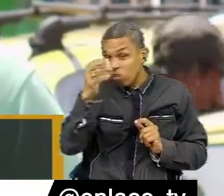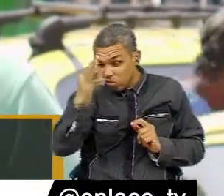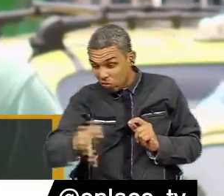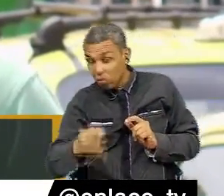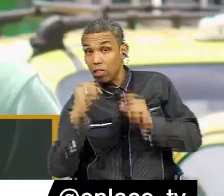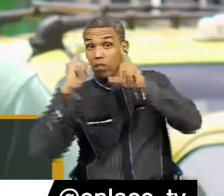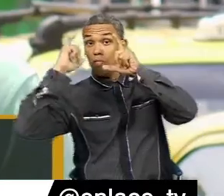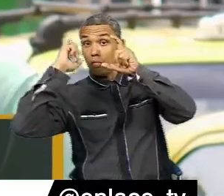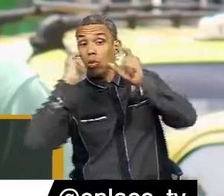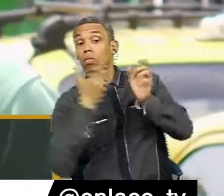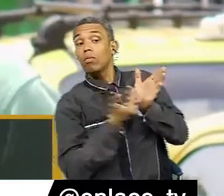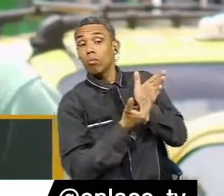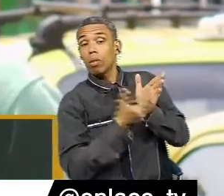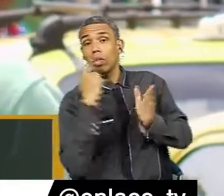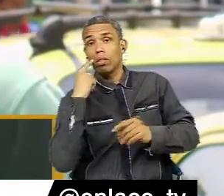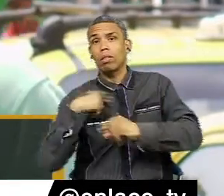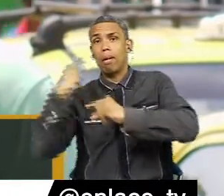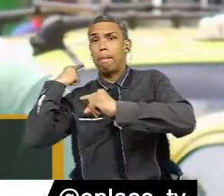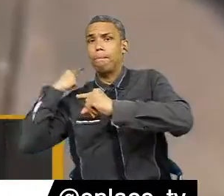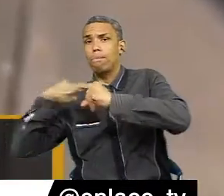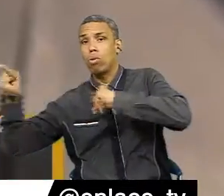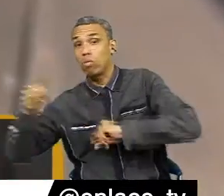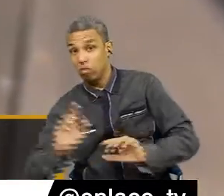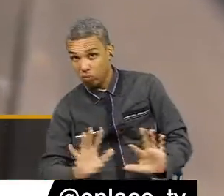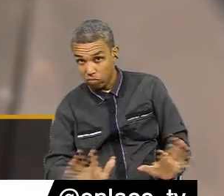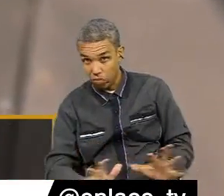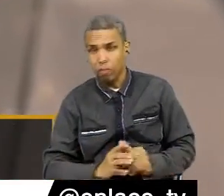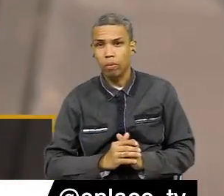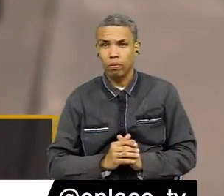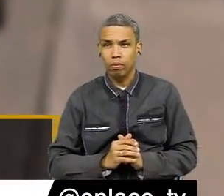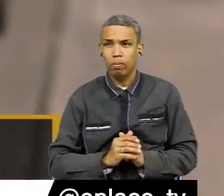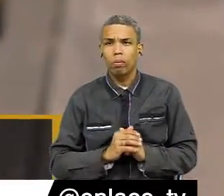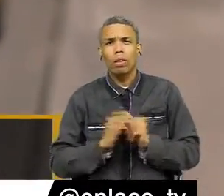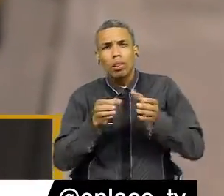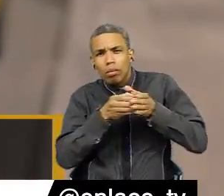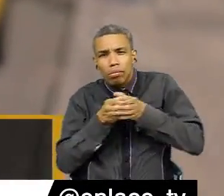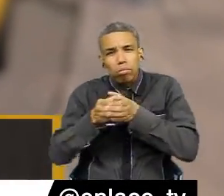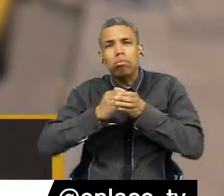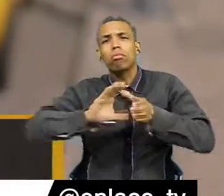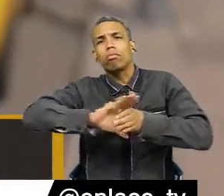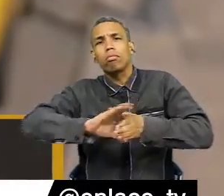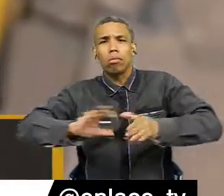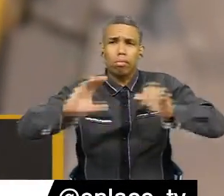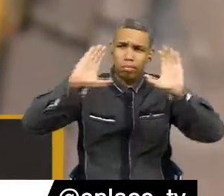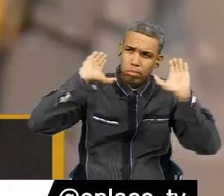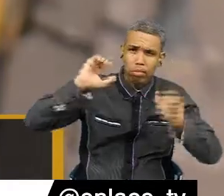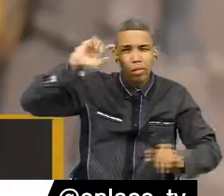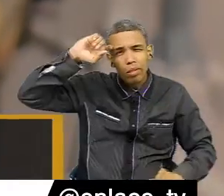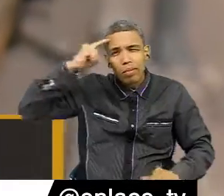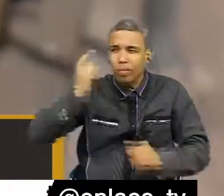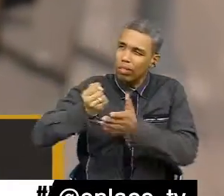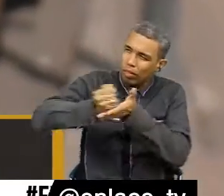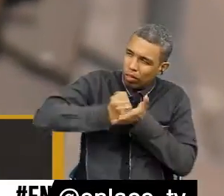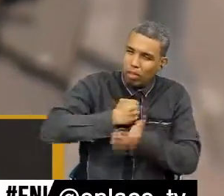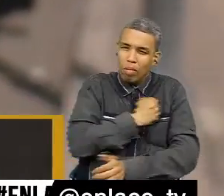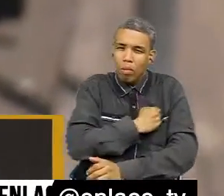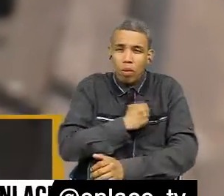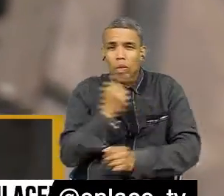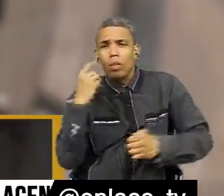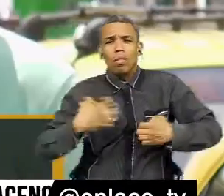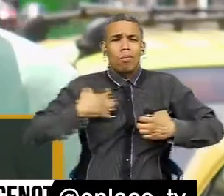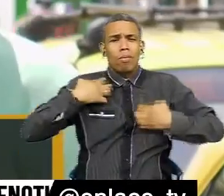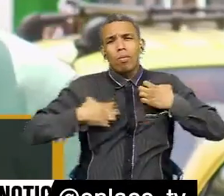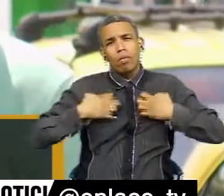comunicación apersonarse de la situación en la casa. Los taxistas reclaman del gobierno local y de las autoridades de policía mayor seguridad para el ejercicio